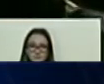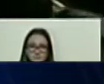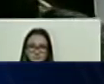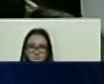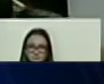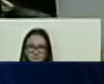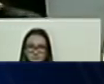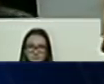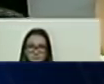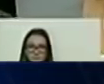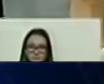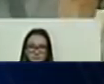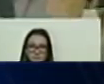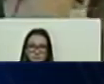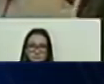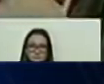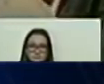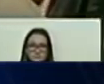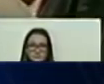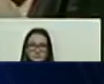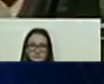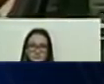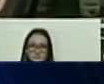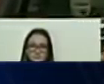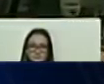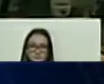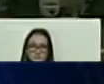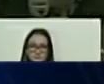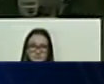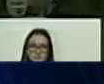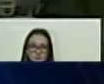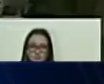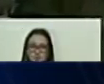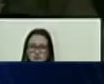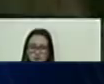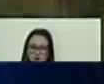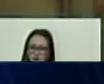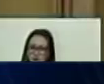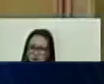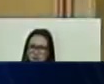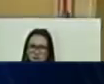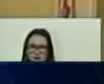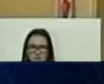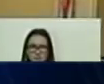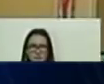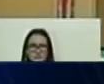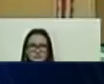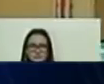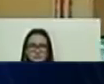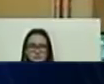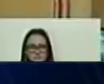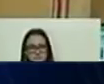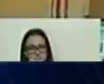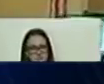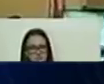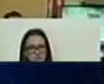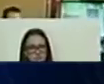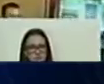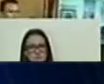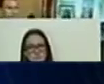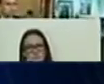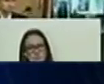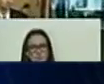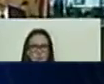creciendo con una fuerza subterránea muy grande en la sociedad venezolana. Es el pueblo que